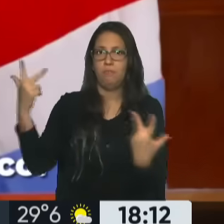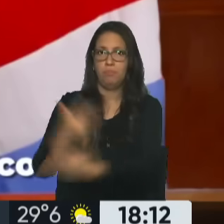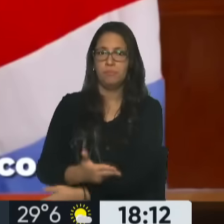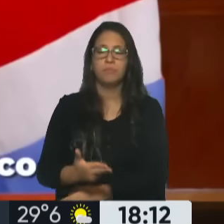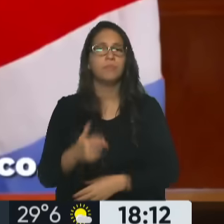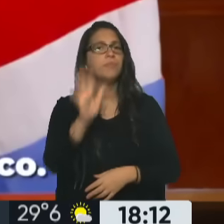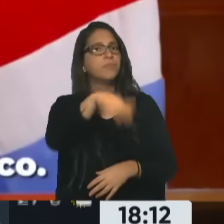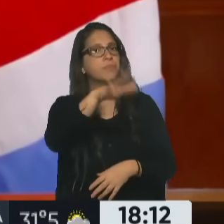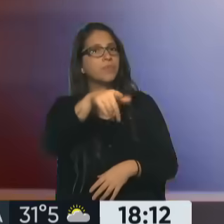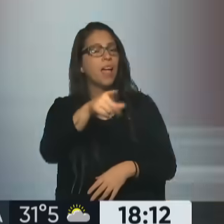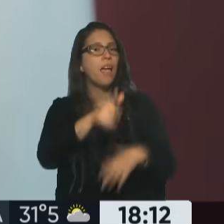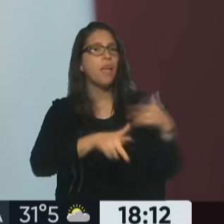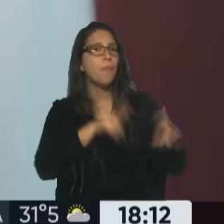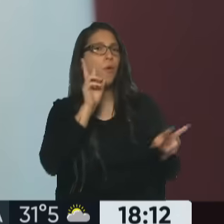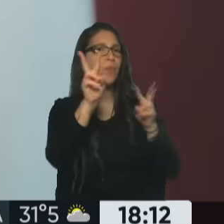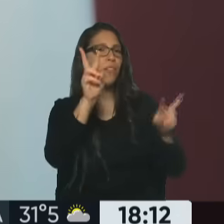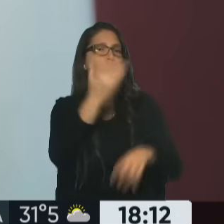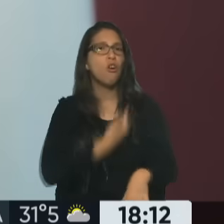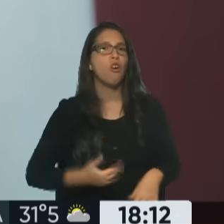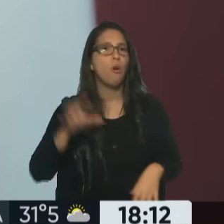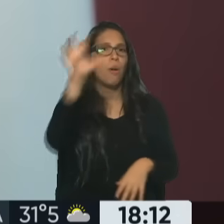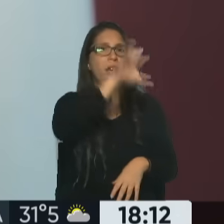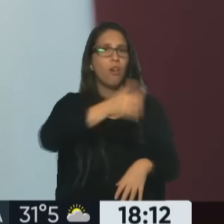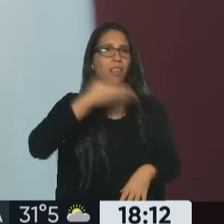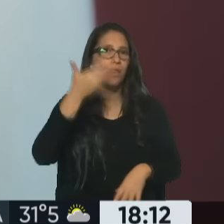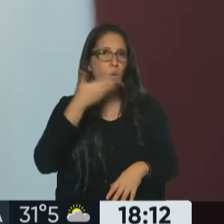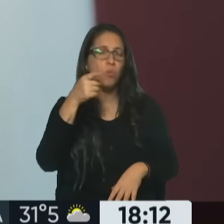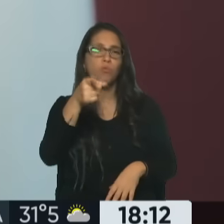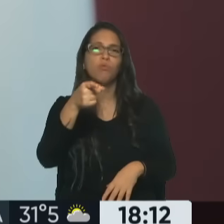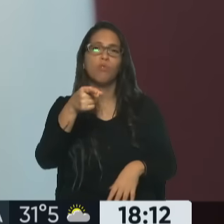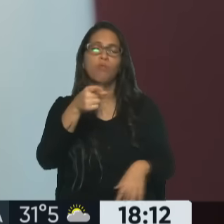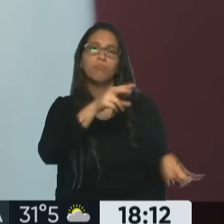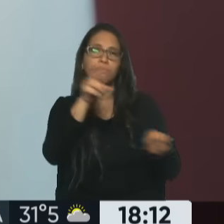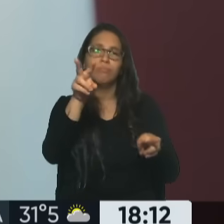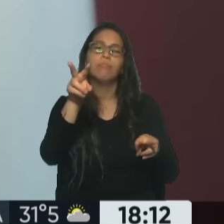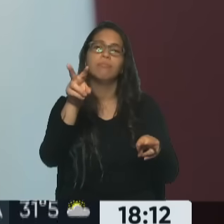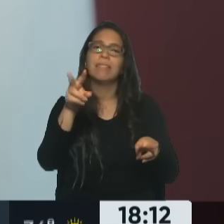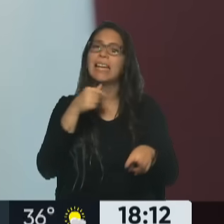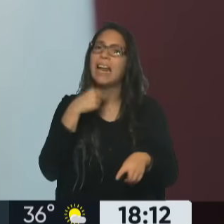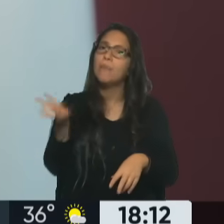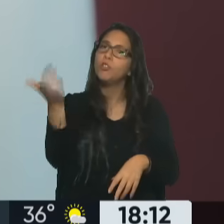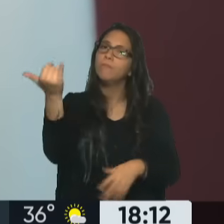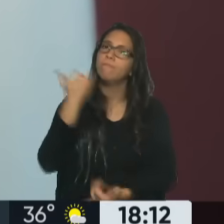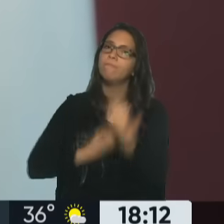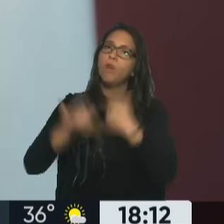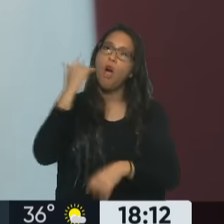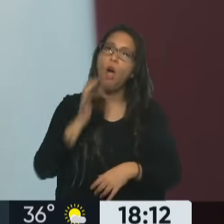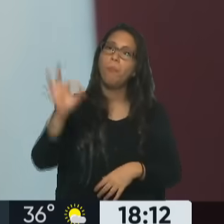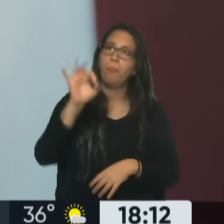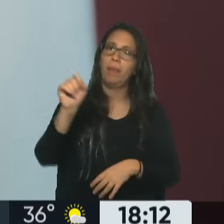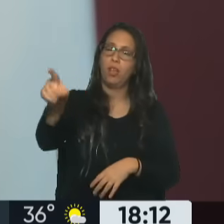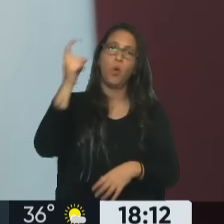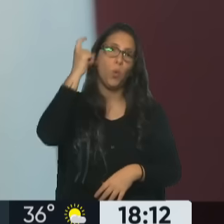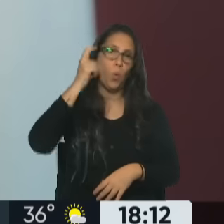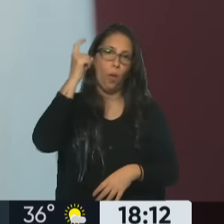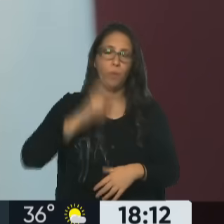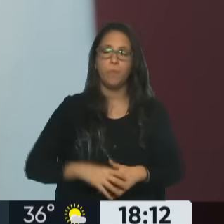estamos escuchando a los gobernadores y mientras escuchamos a los gobernadores Queremos escuchar tu opinión en